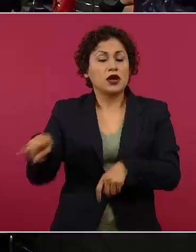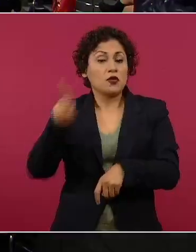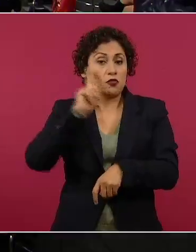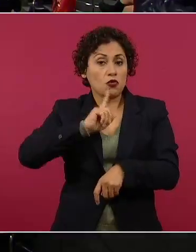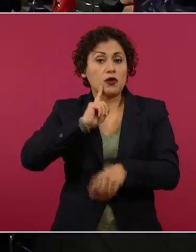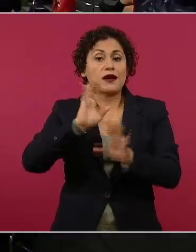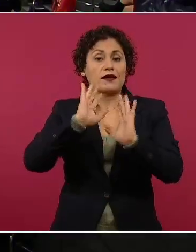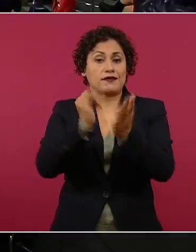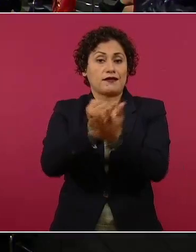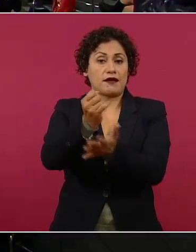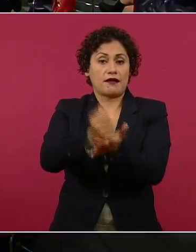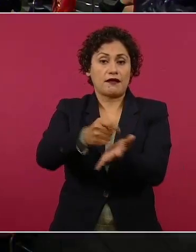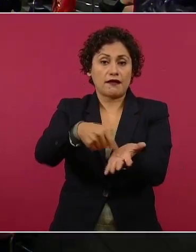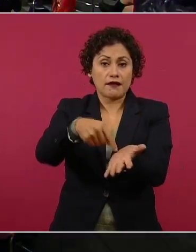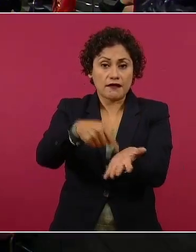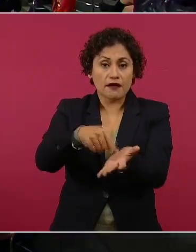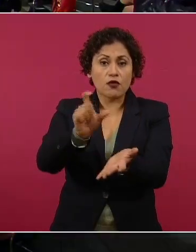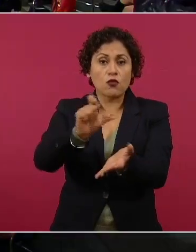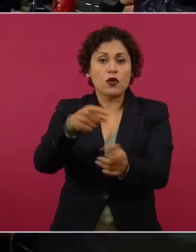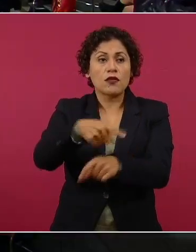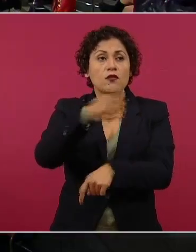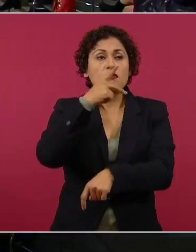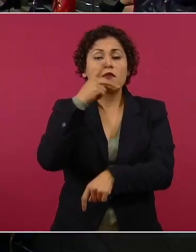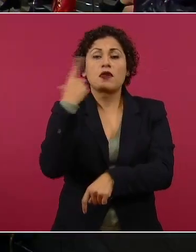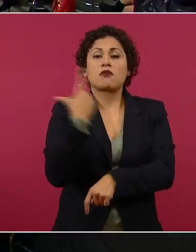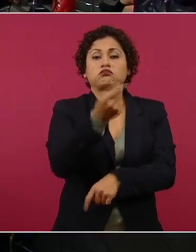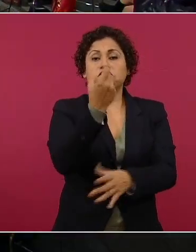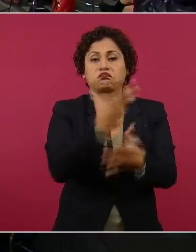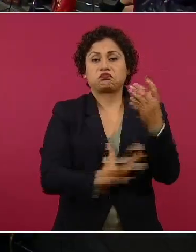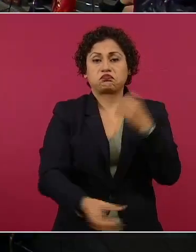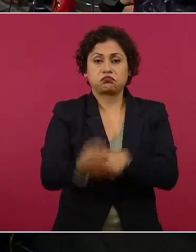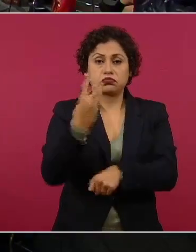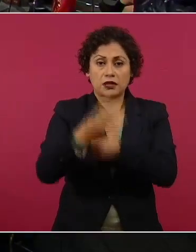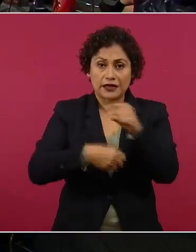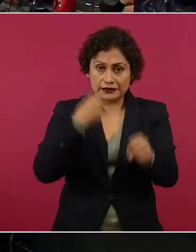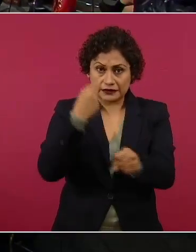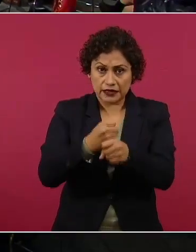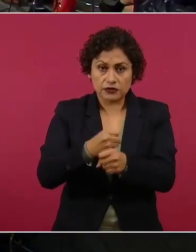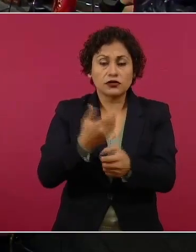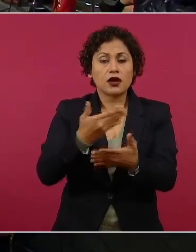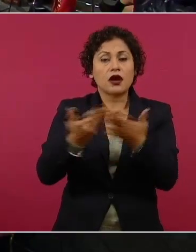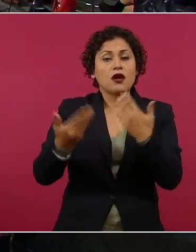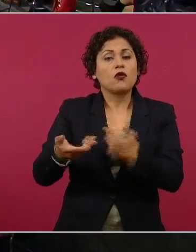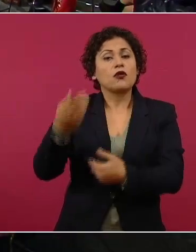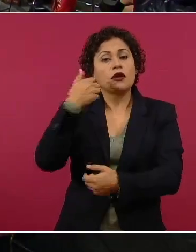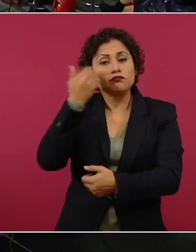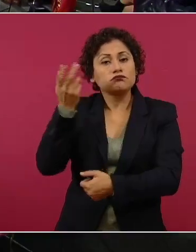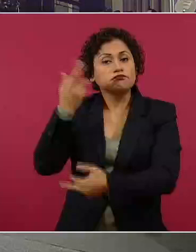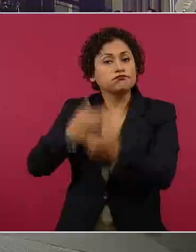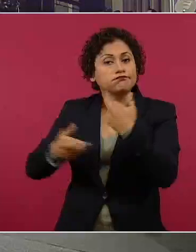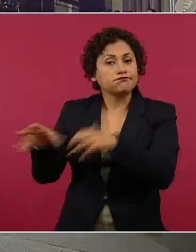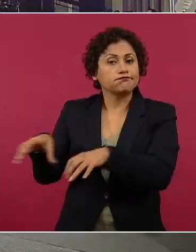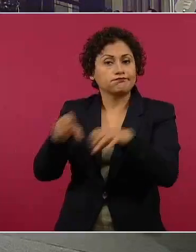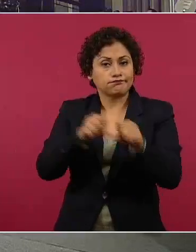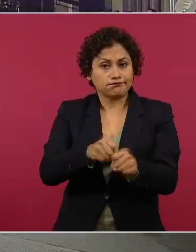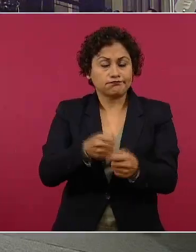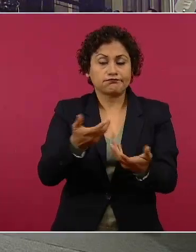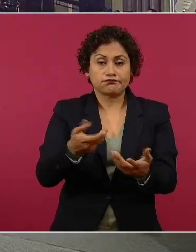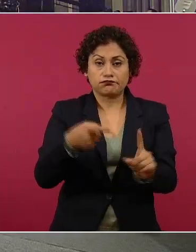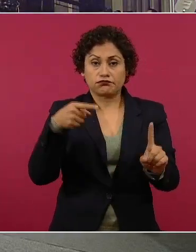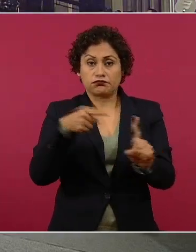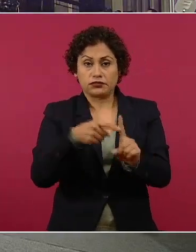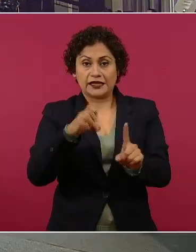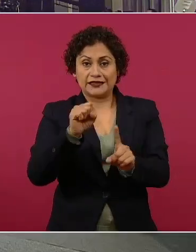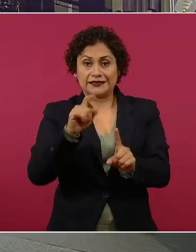forma definitiva desde que el padre las abandonó hace más de 3 años. Es importante decir que el agresor, Jesús